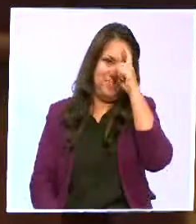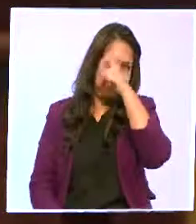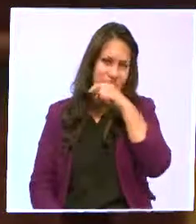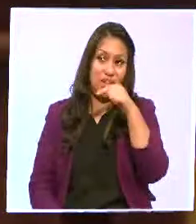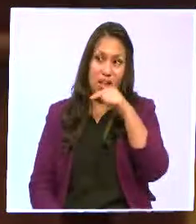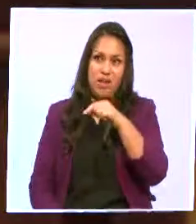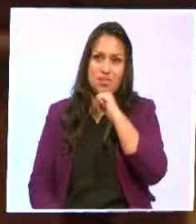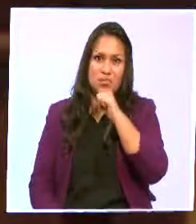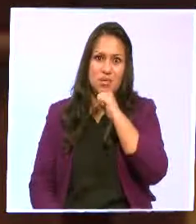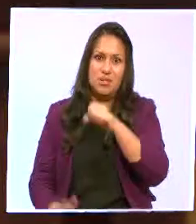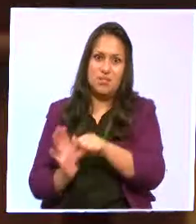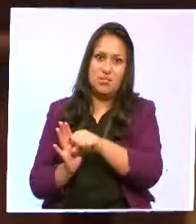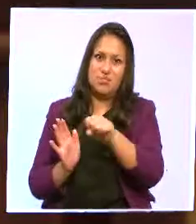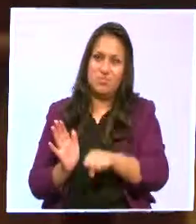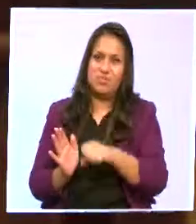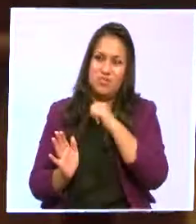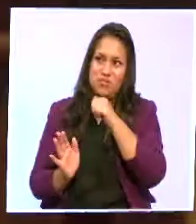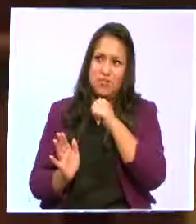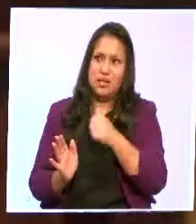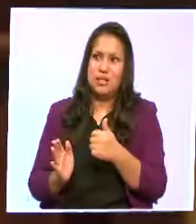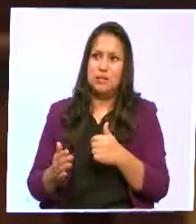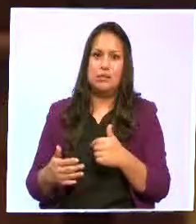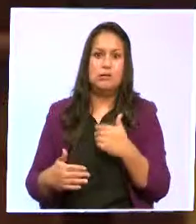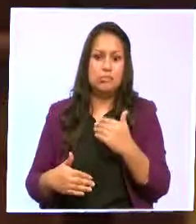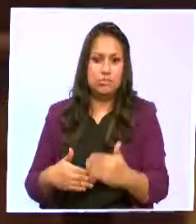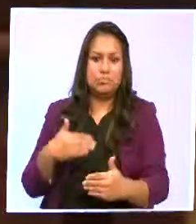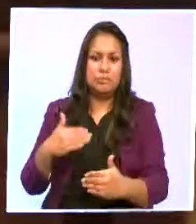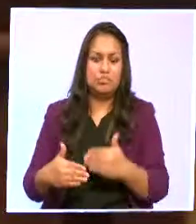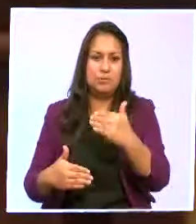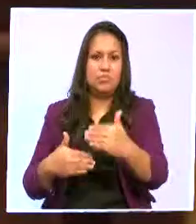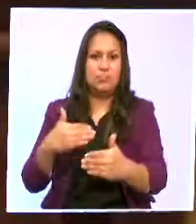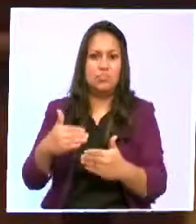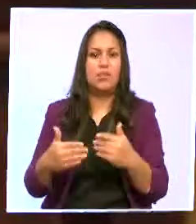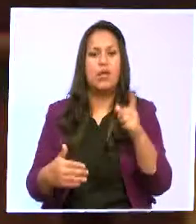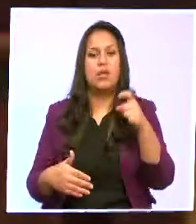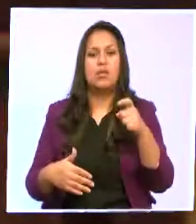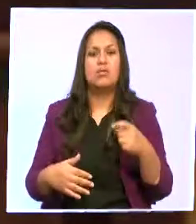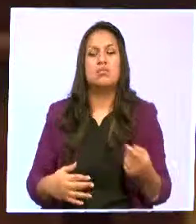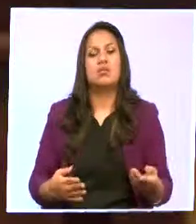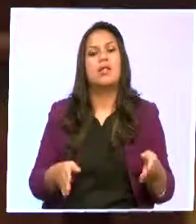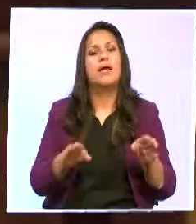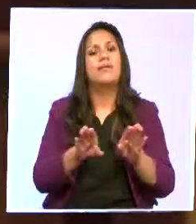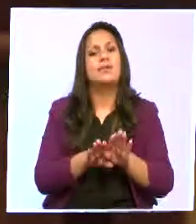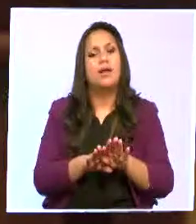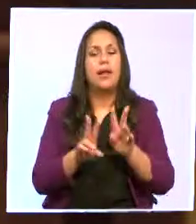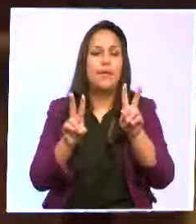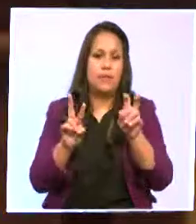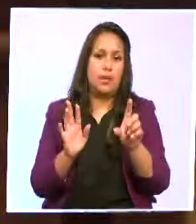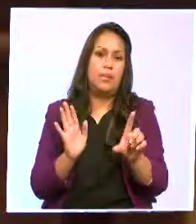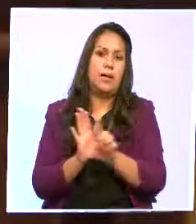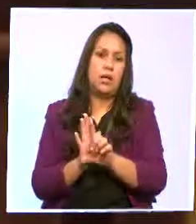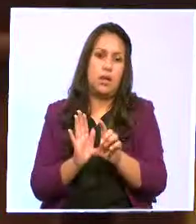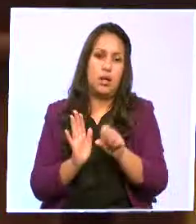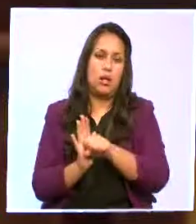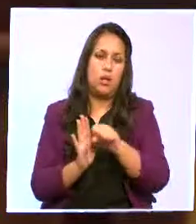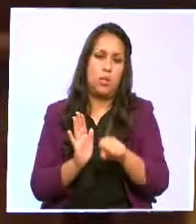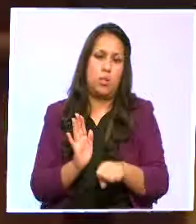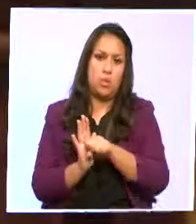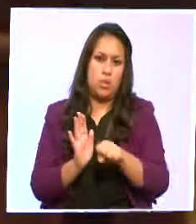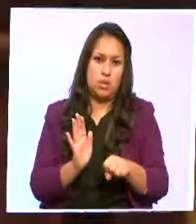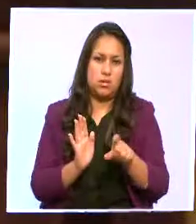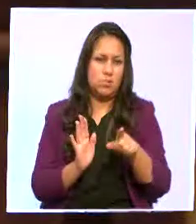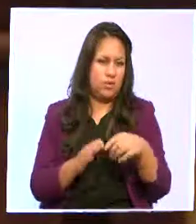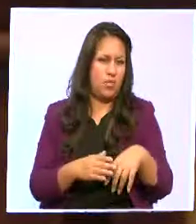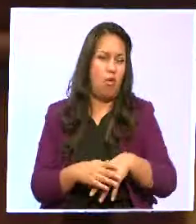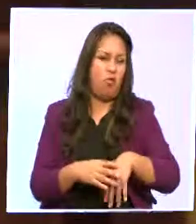todavía judiciales que están en la mitad hay que hacer un cierre jurídico que lo estamos haciendo en esta ley en la cual se va a establecer un fondo que se